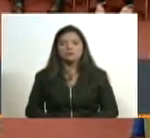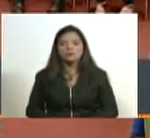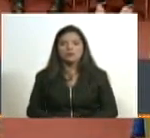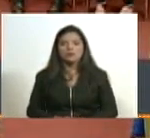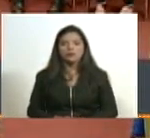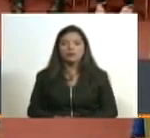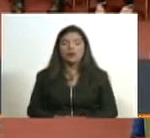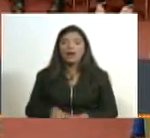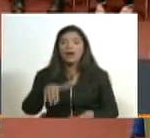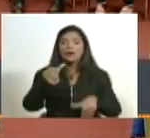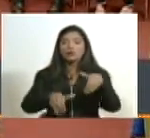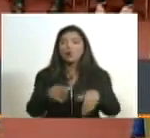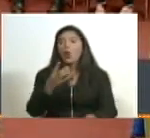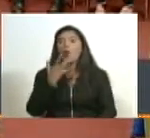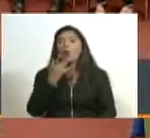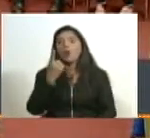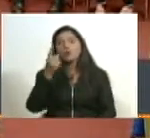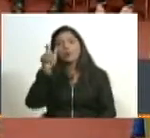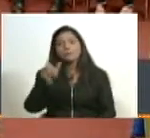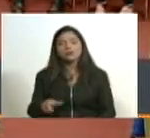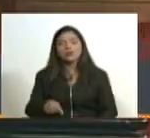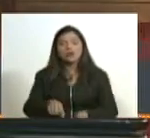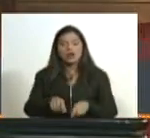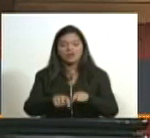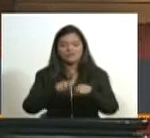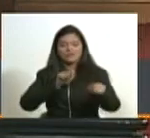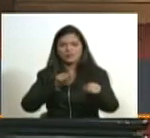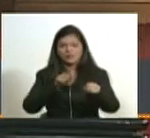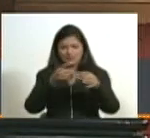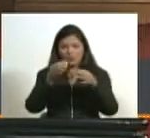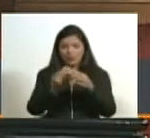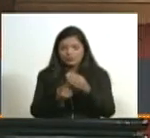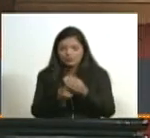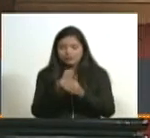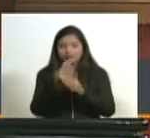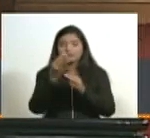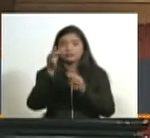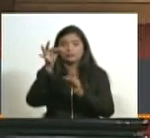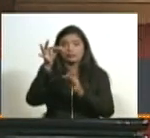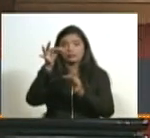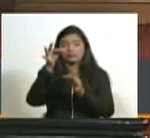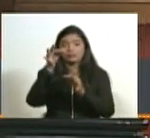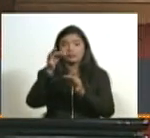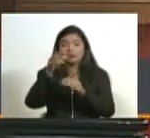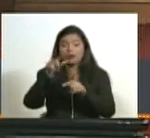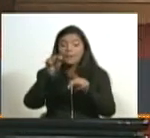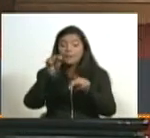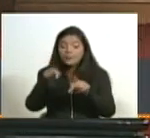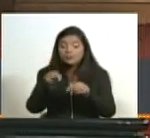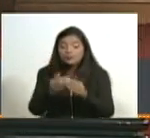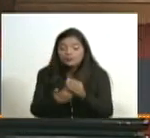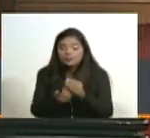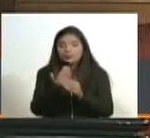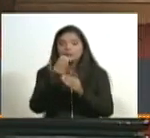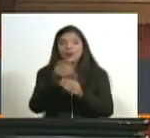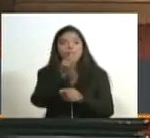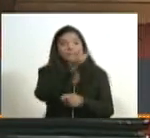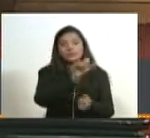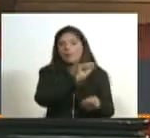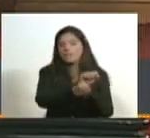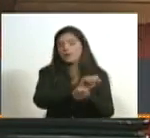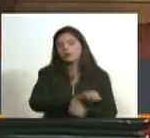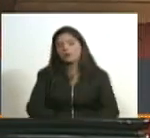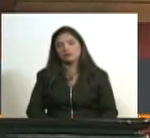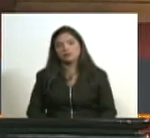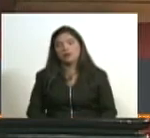elecciones, que una persona por ahí en unas elecciones rompió un papelito, el papelito, el certificado, después que se vota, y esa persona fue presa, y después